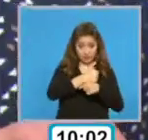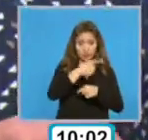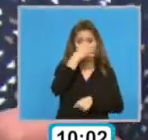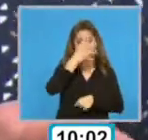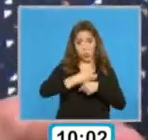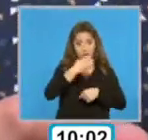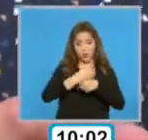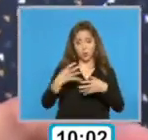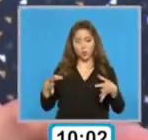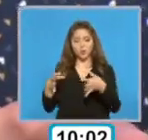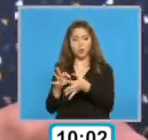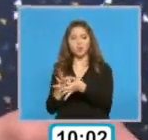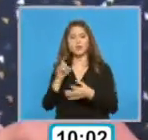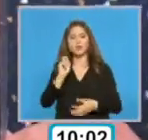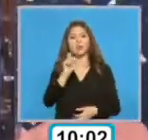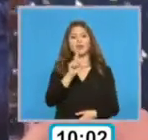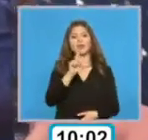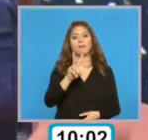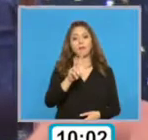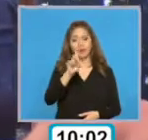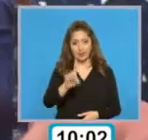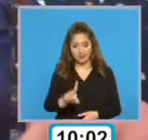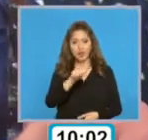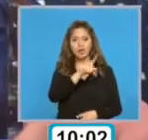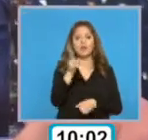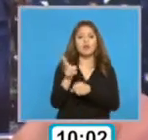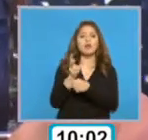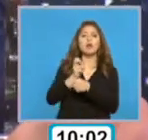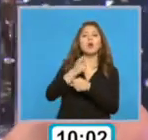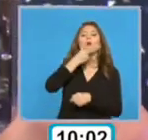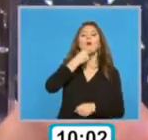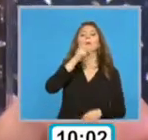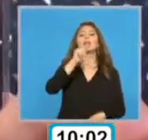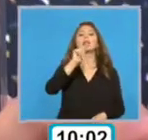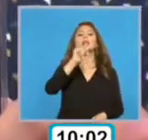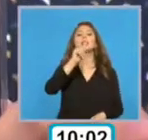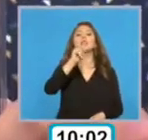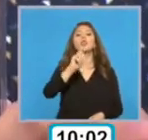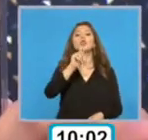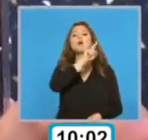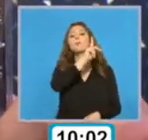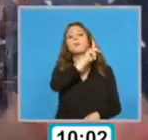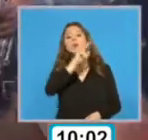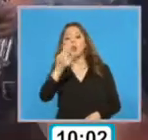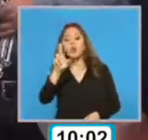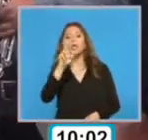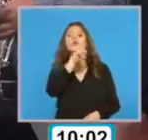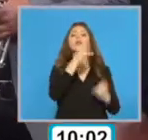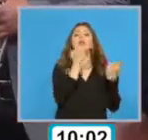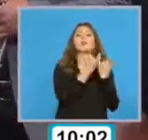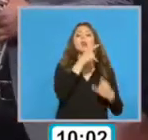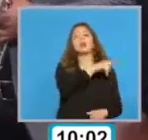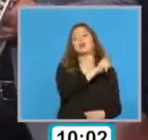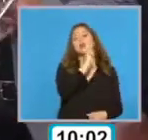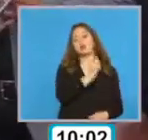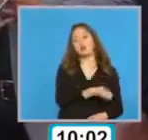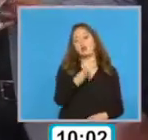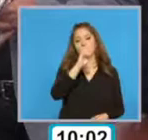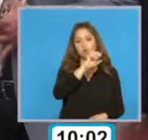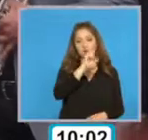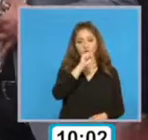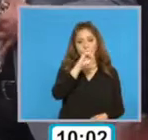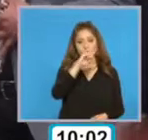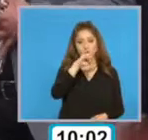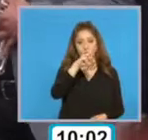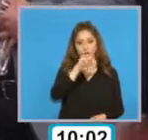DVD. Ajá. Y tenemos de invitado al maestro Tito Nieves de Puerto Rico y a la ¡Ay, no Sonora más! Santanera. Lo grabamos en la Olinjo Lisli, totalmente